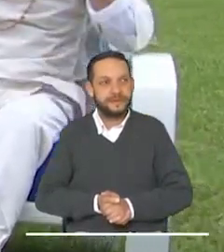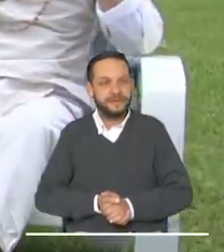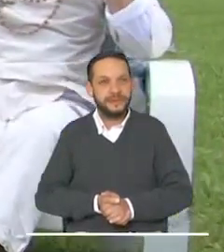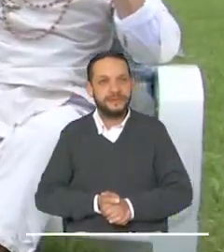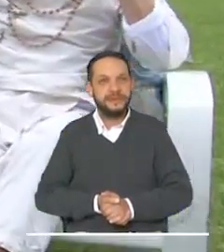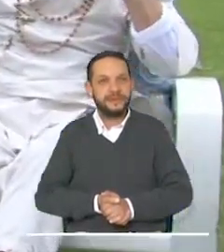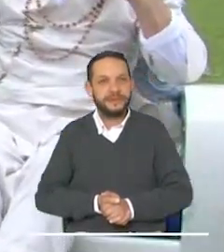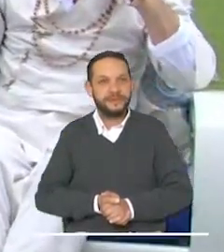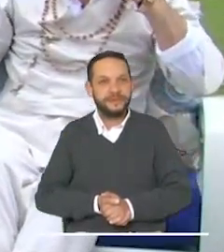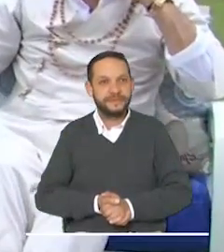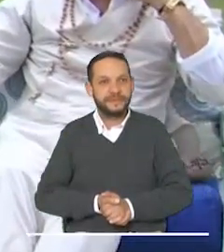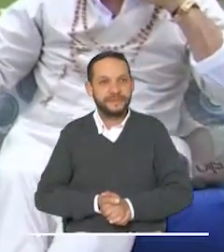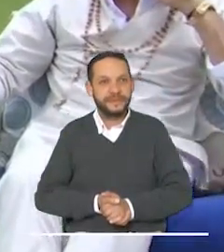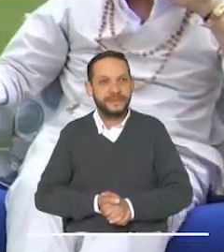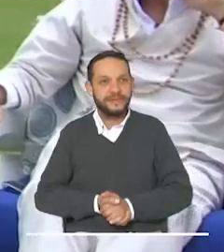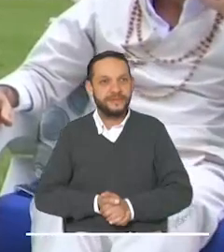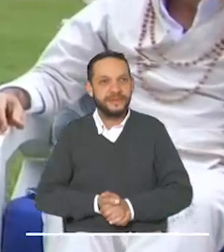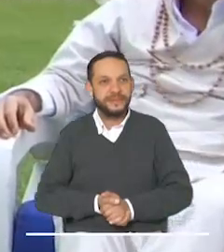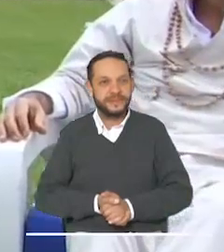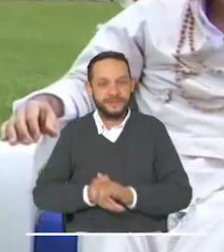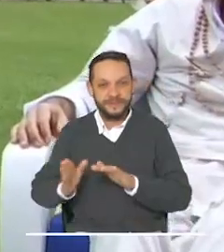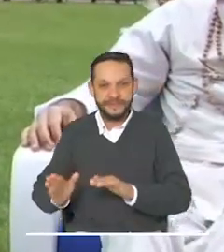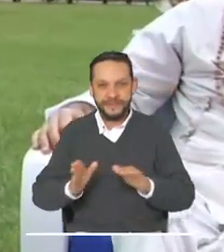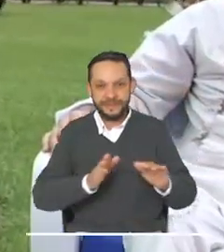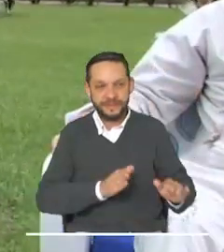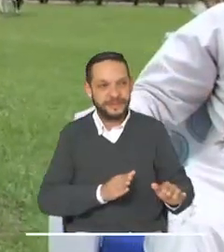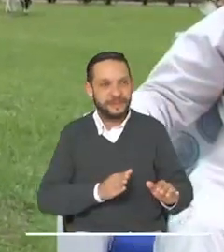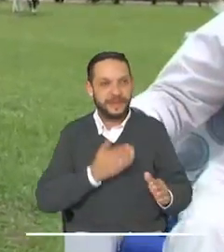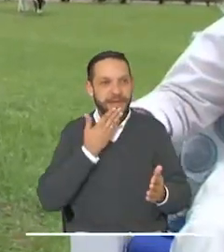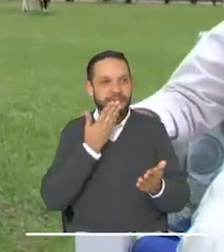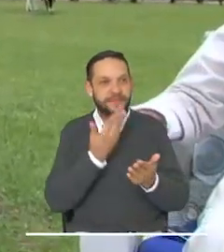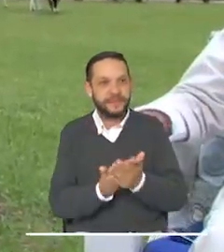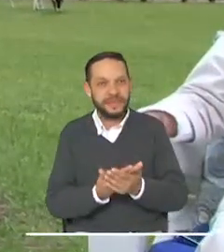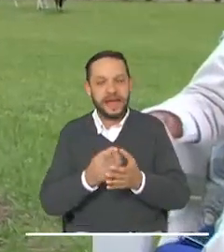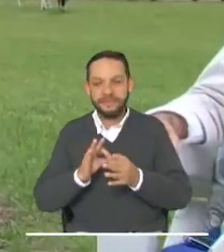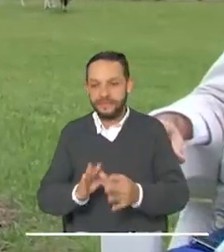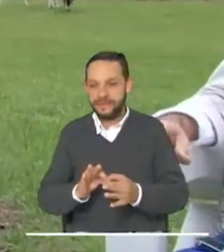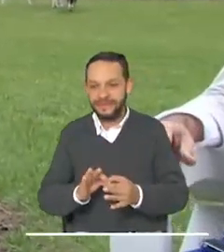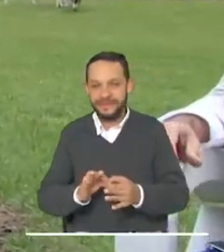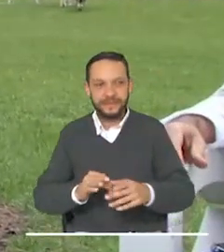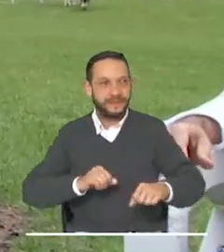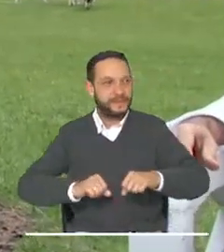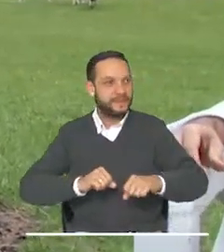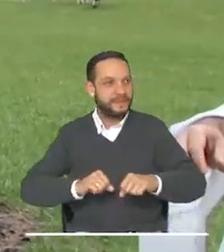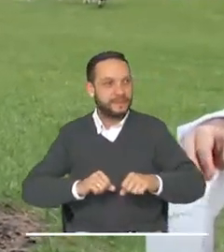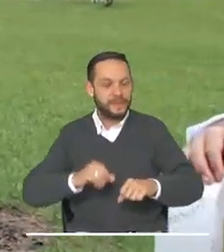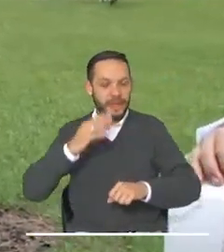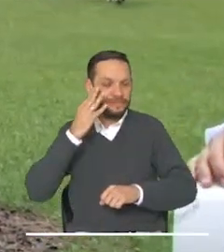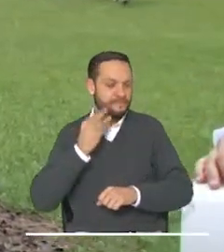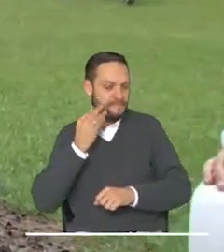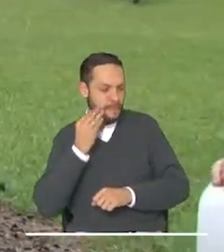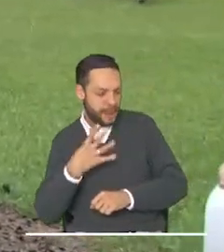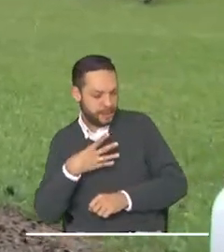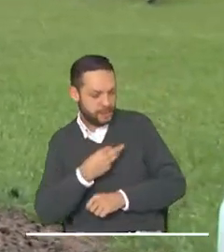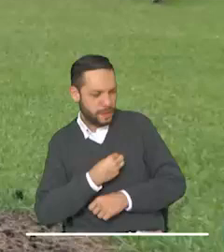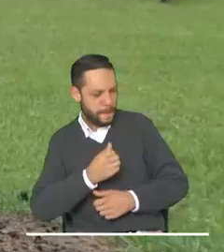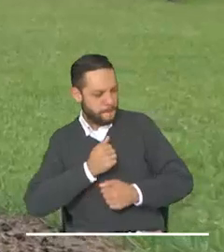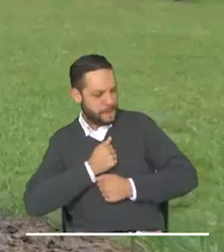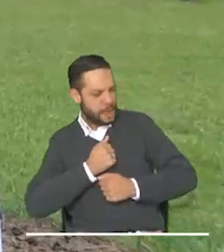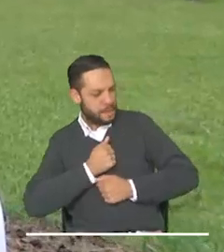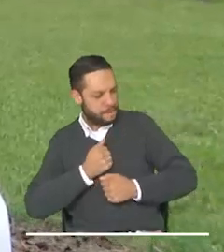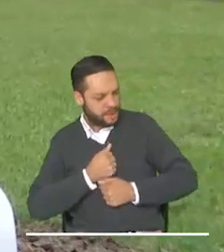no a ustedes a ustedes gracias y siempre siempre experienciando y